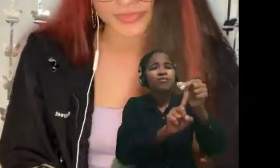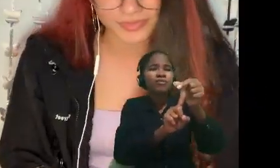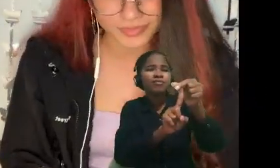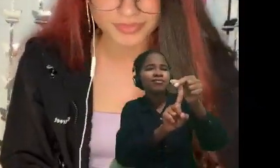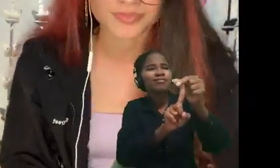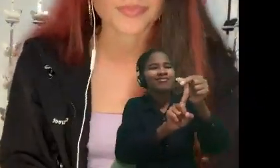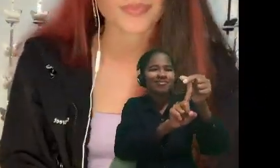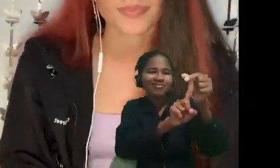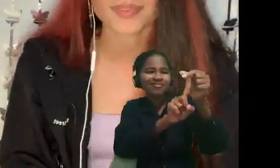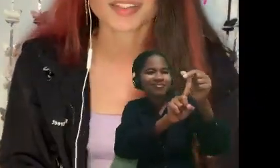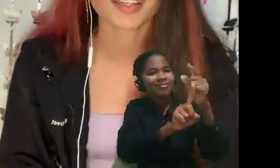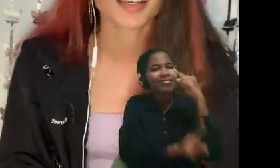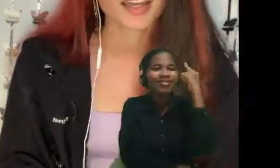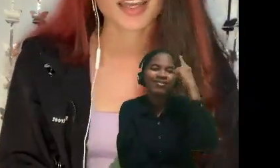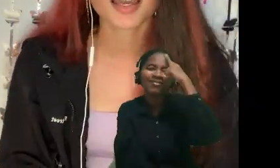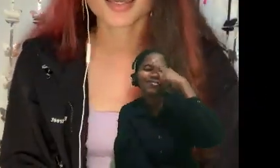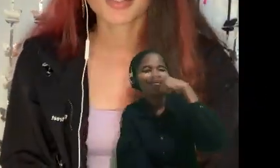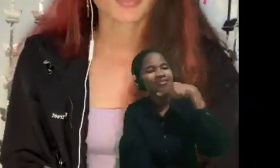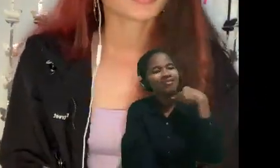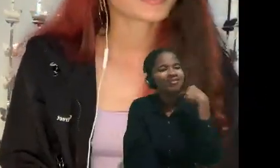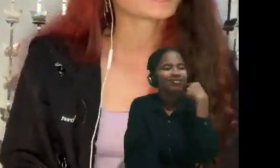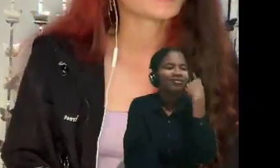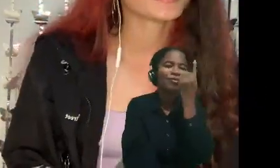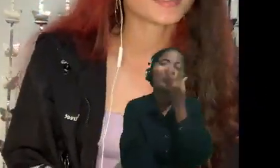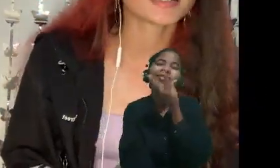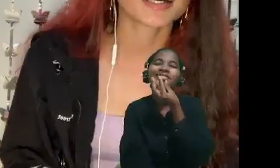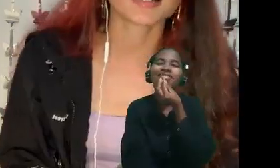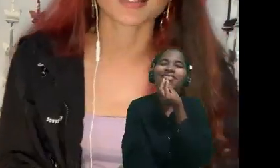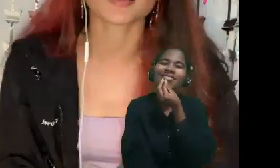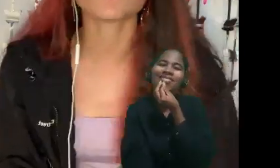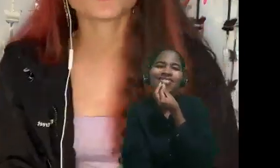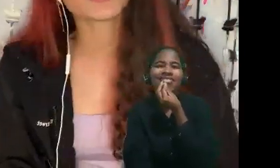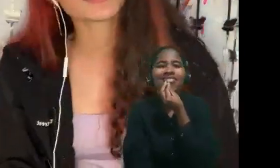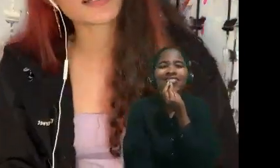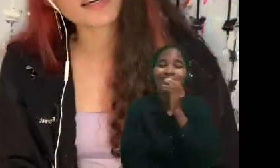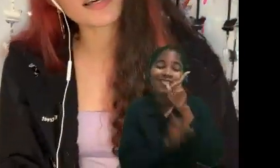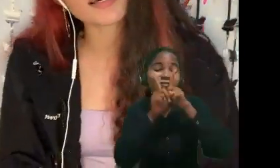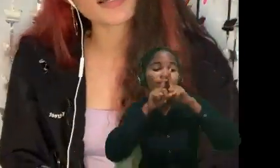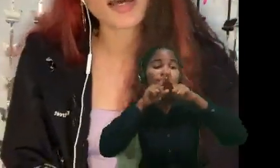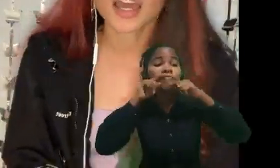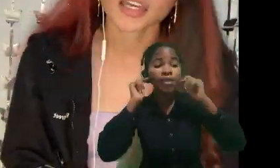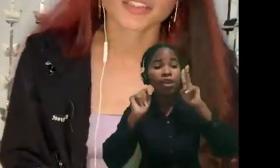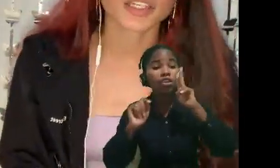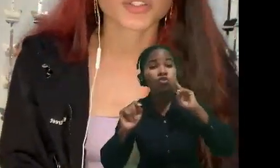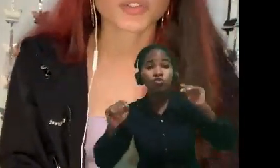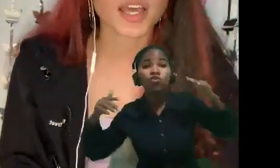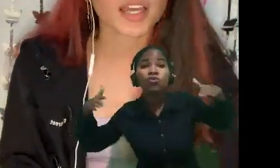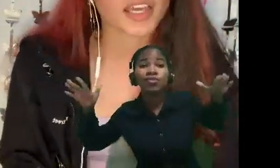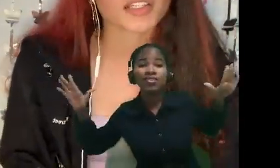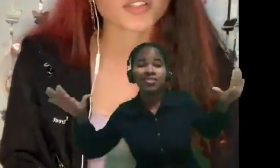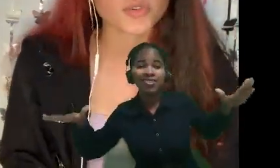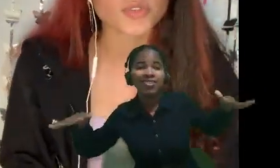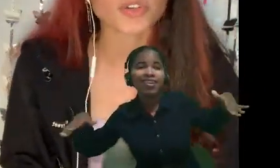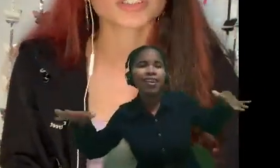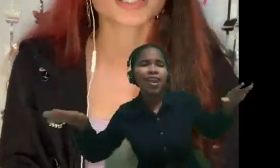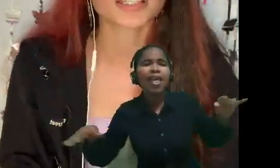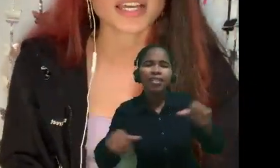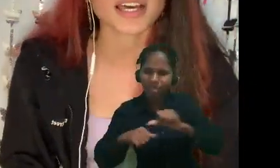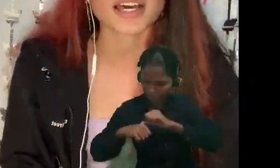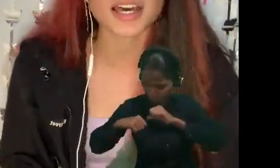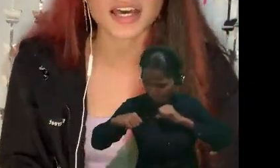Mi persona favorita tiene la cara bonita, tiene una de